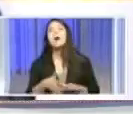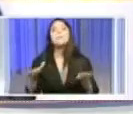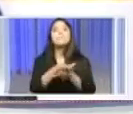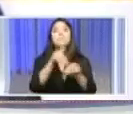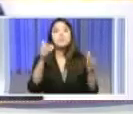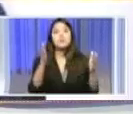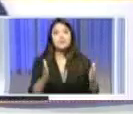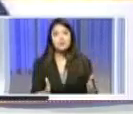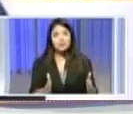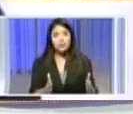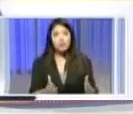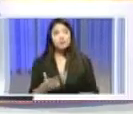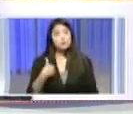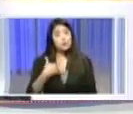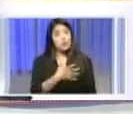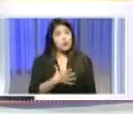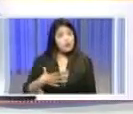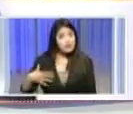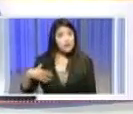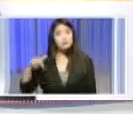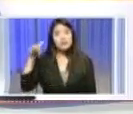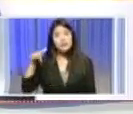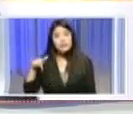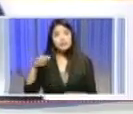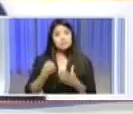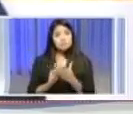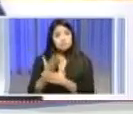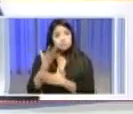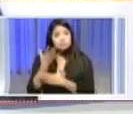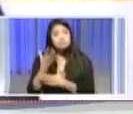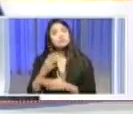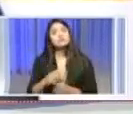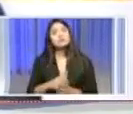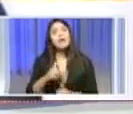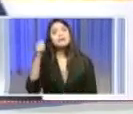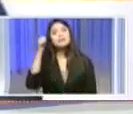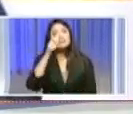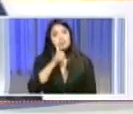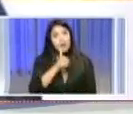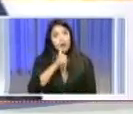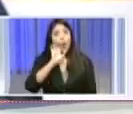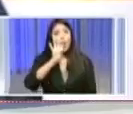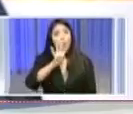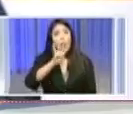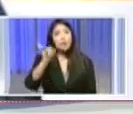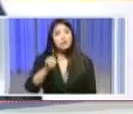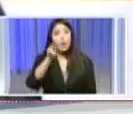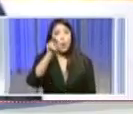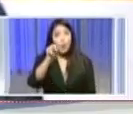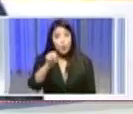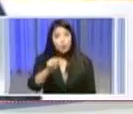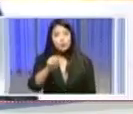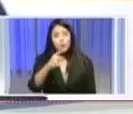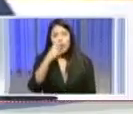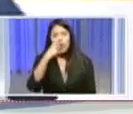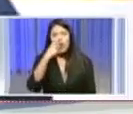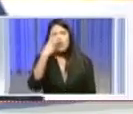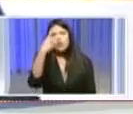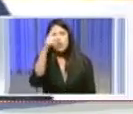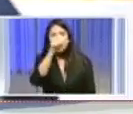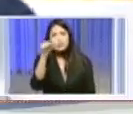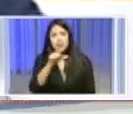ministro que yo quiero instalar el sábado 4 de junio, dentro de dos semanas,